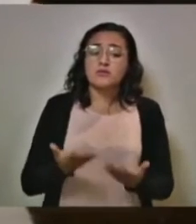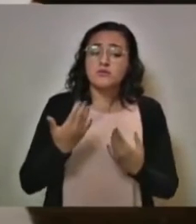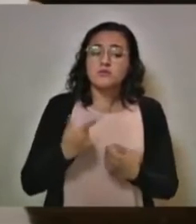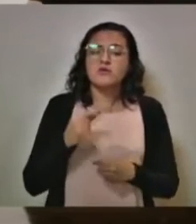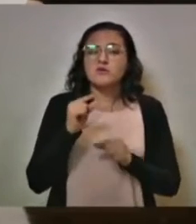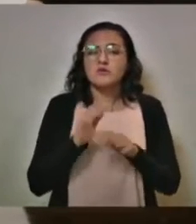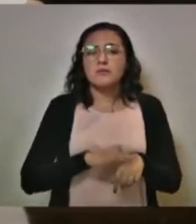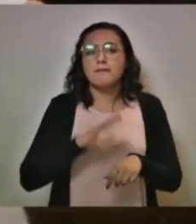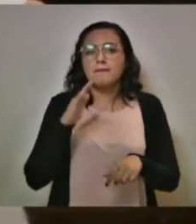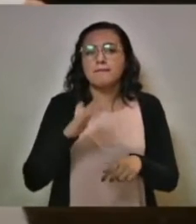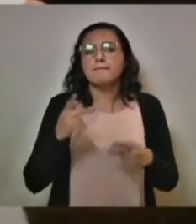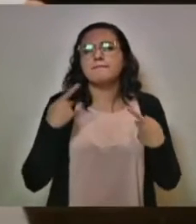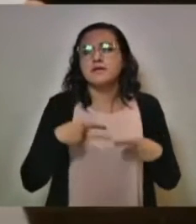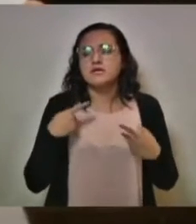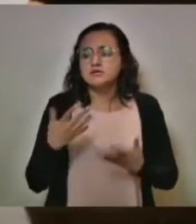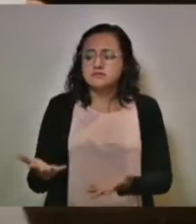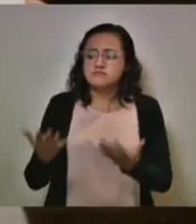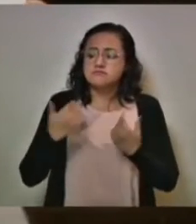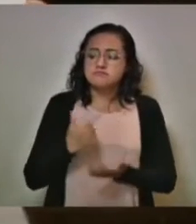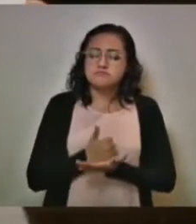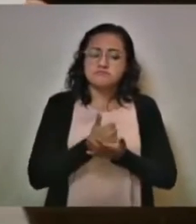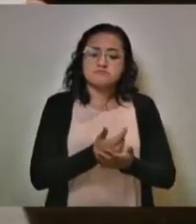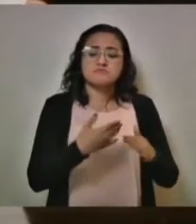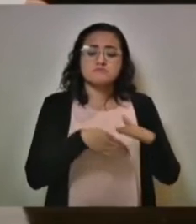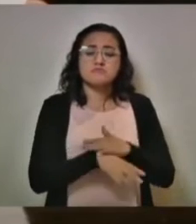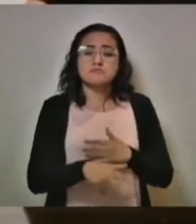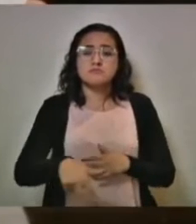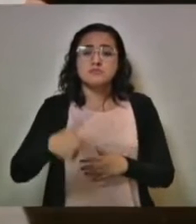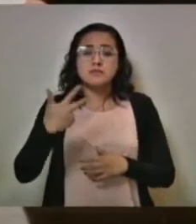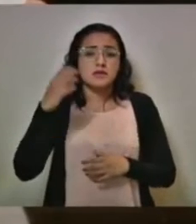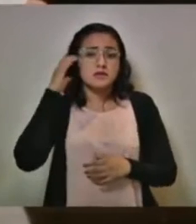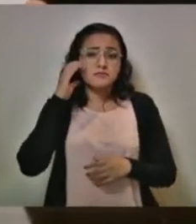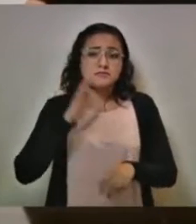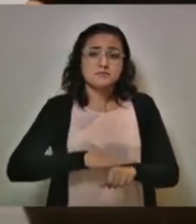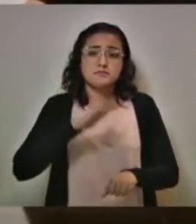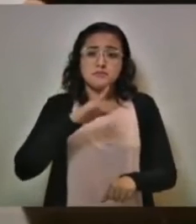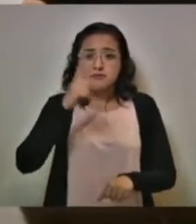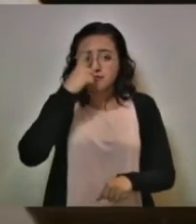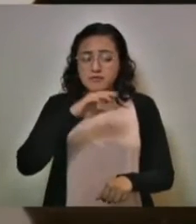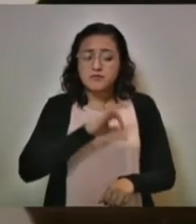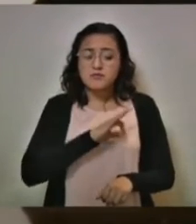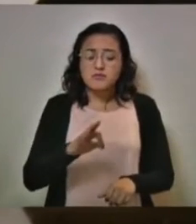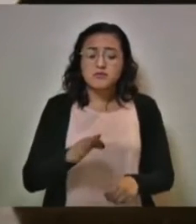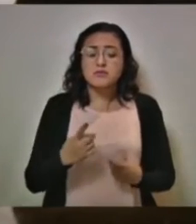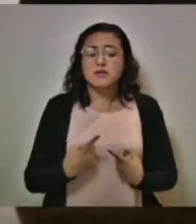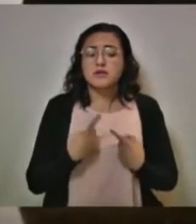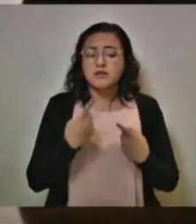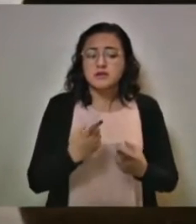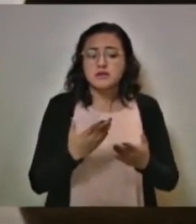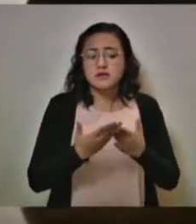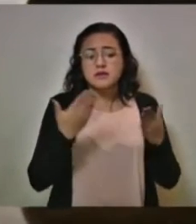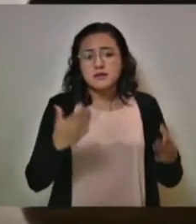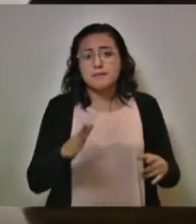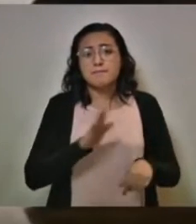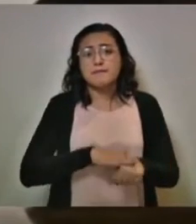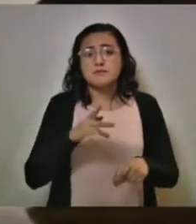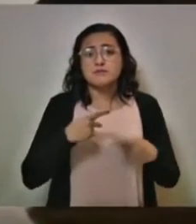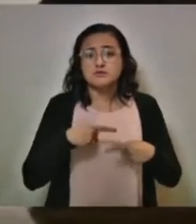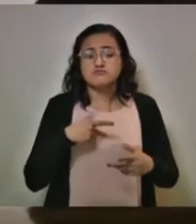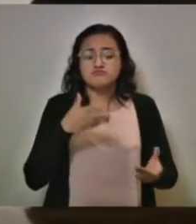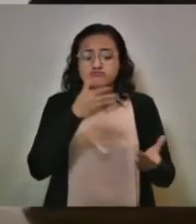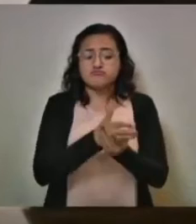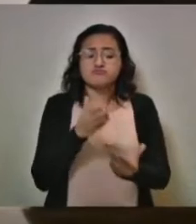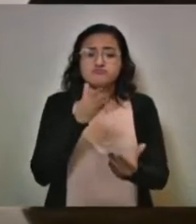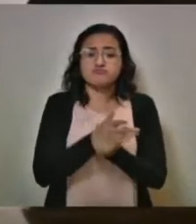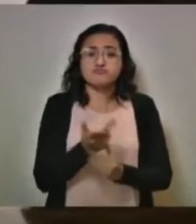un poco más de personal y se agregaron 13 camas más para poder dar cabida a más pacientes.